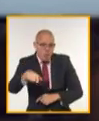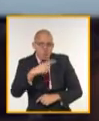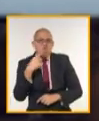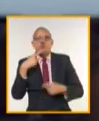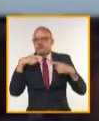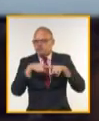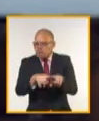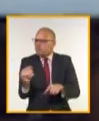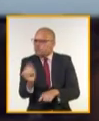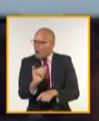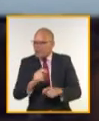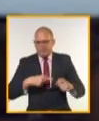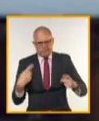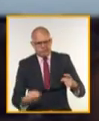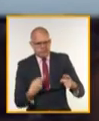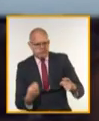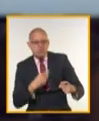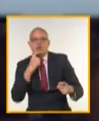liberación, una